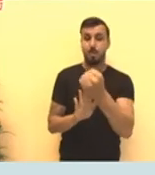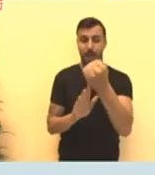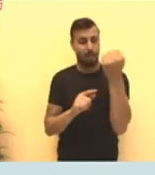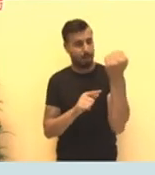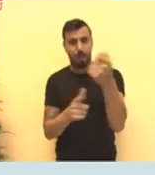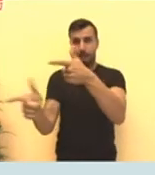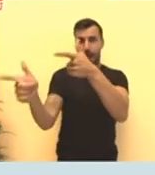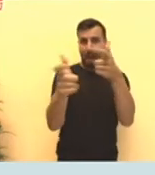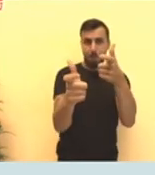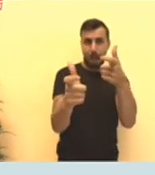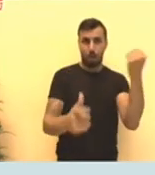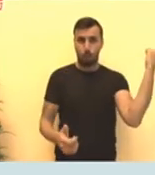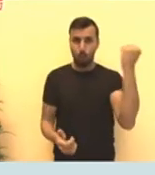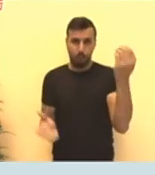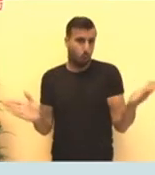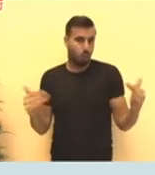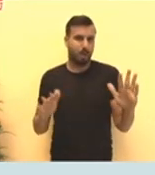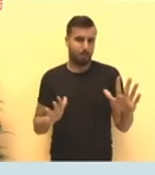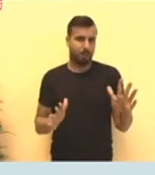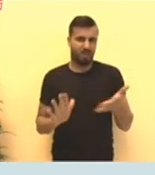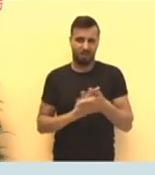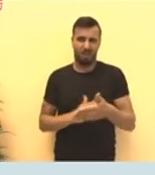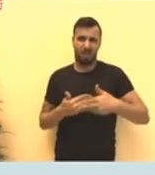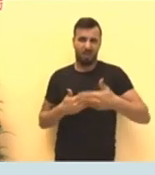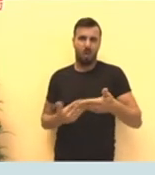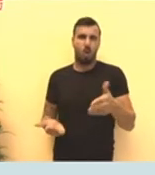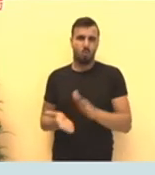a la vista, pero sí que las hay.